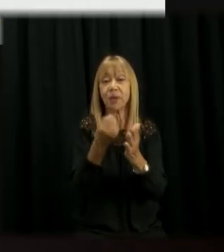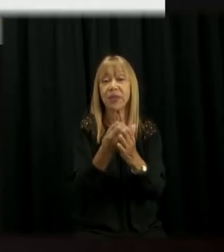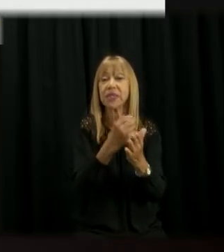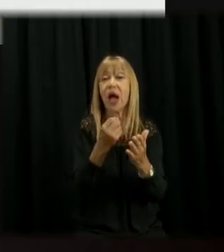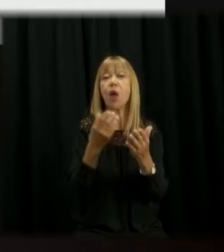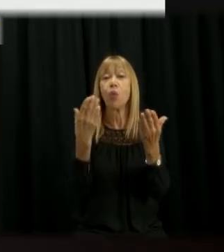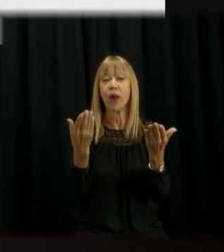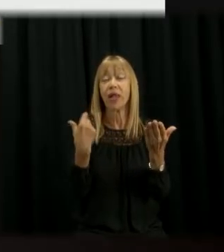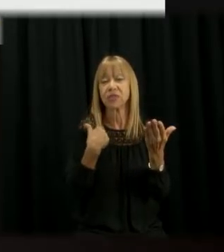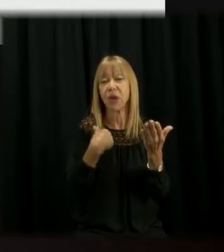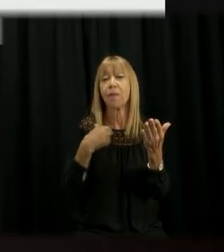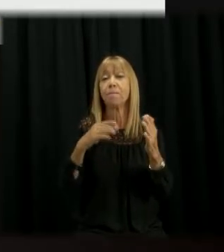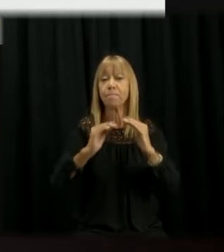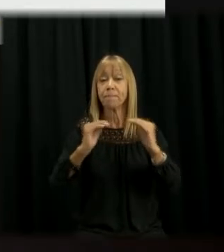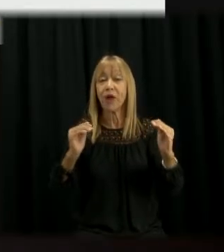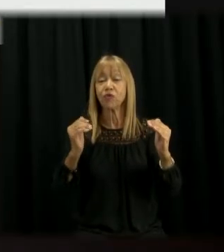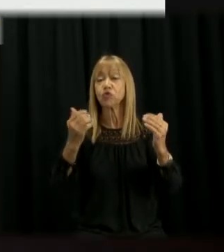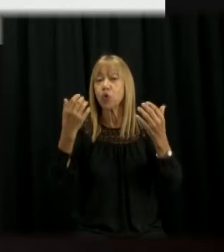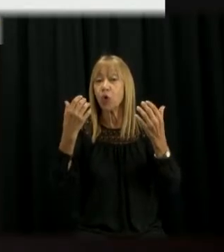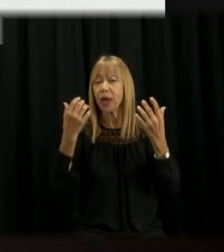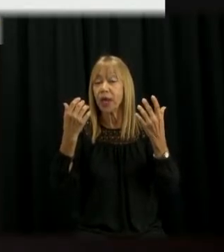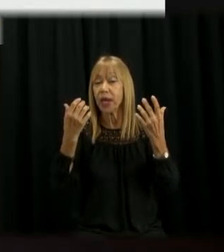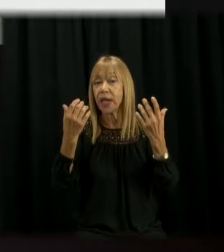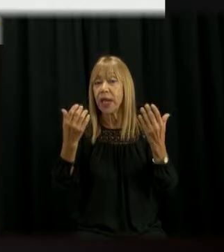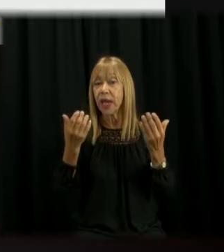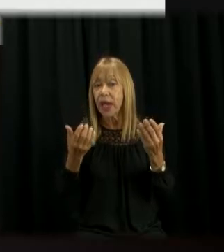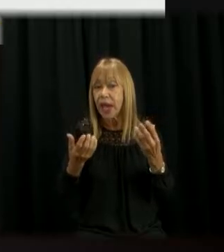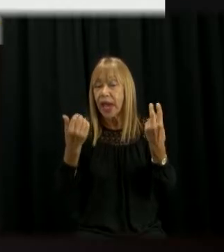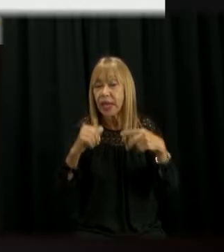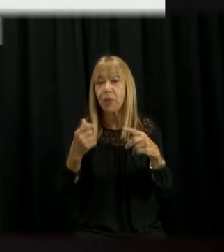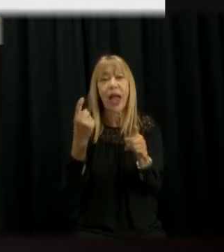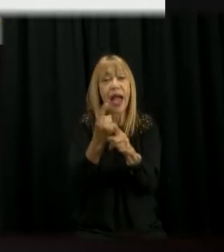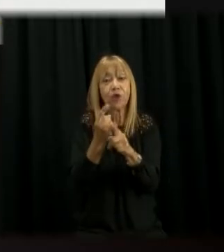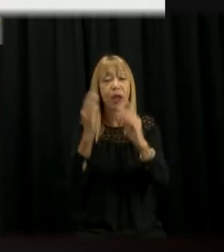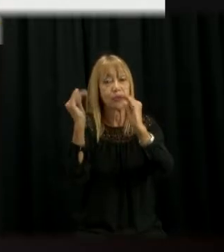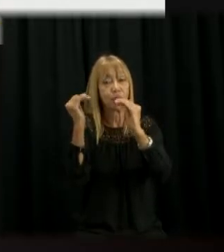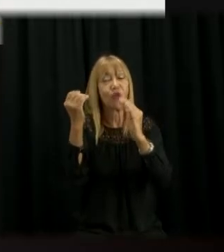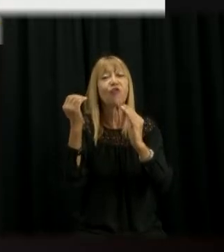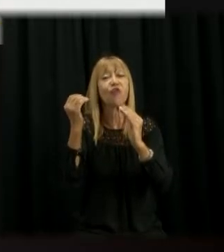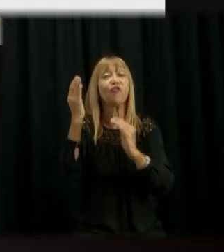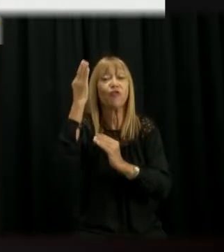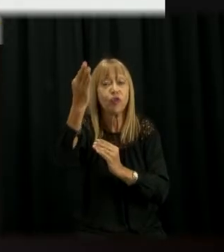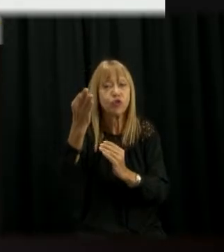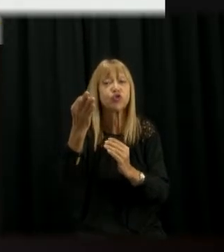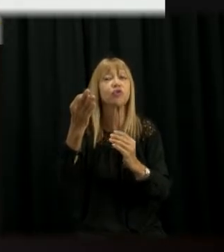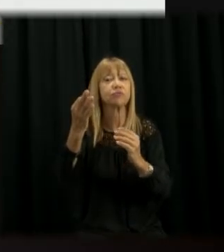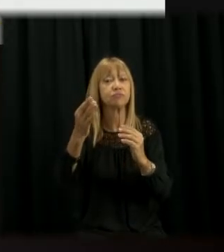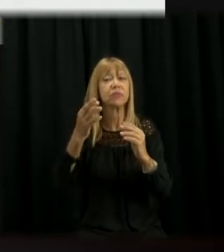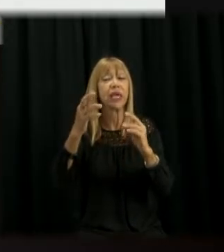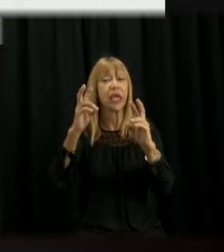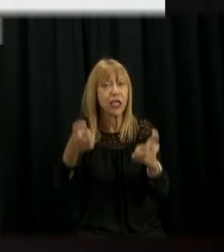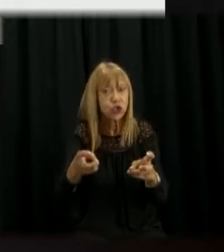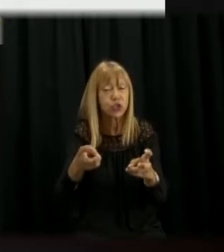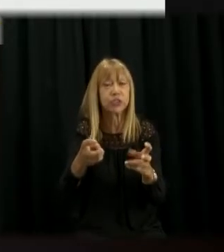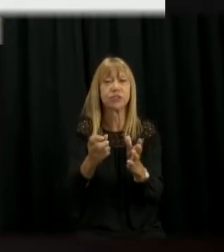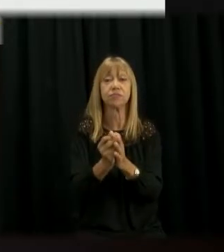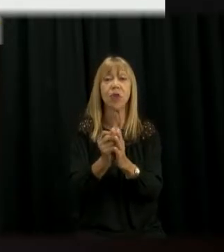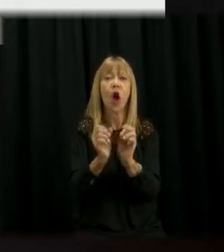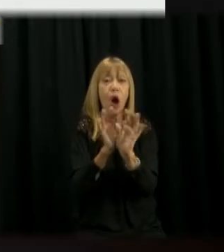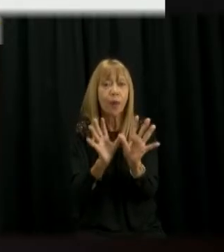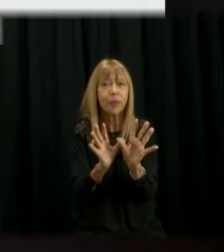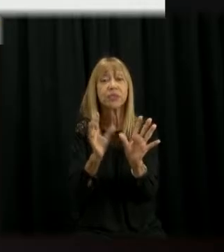estados financieros atrasados, para tener una plataforma que establece una expectativa para reales,